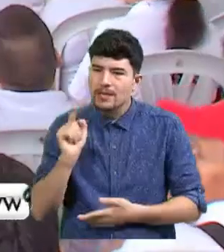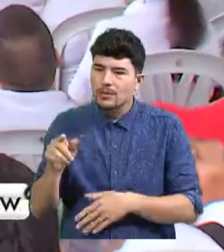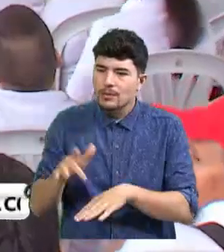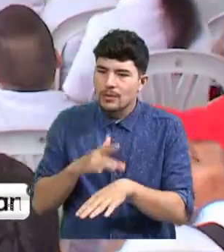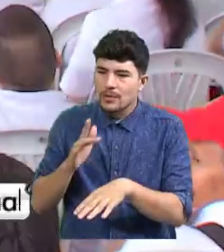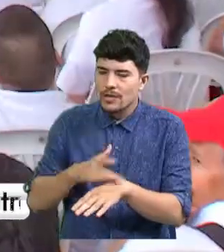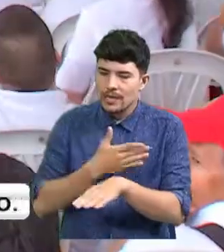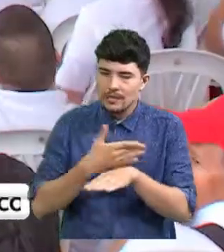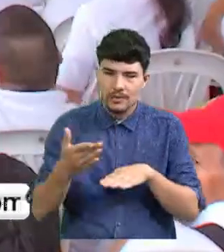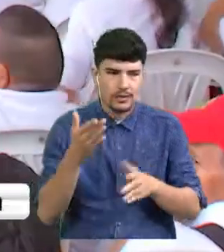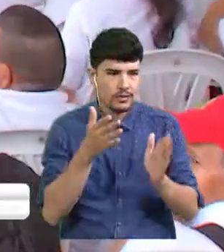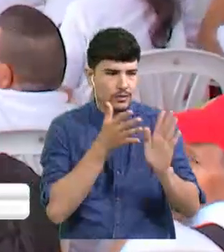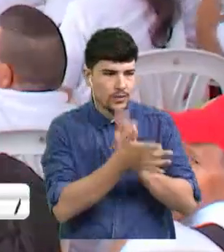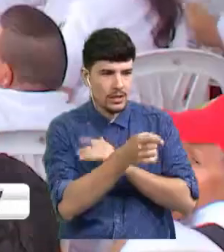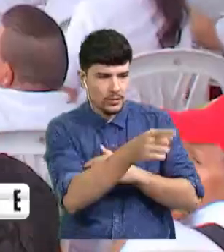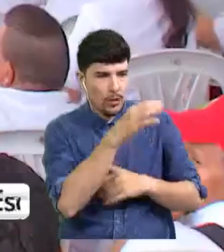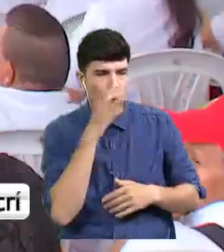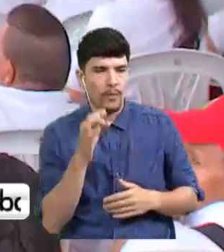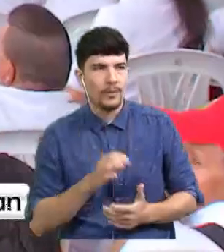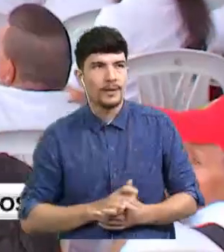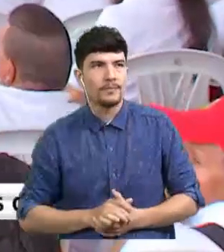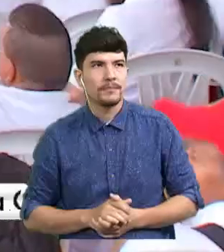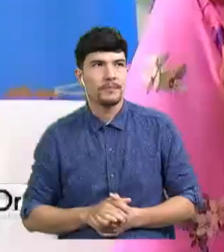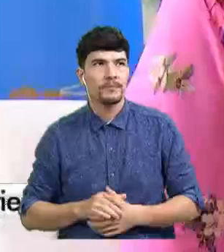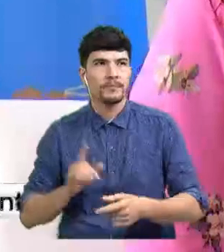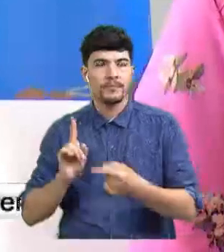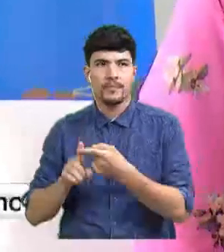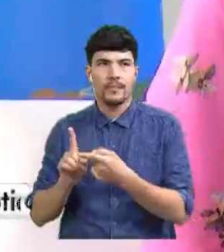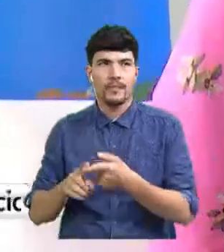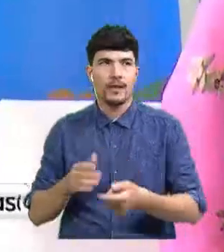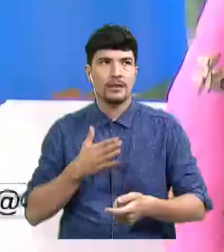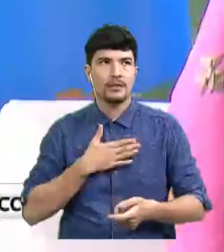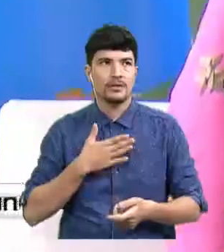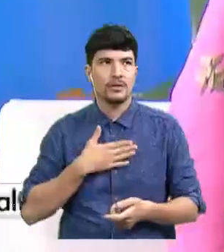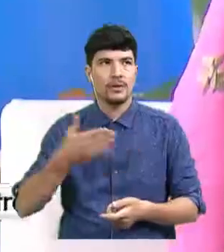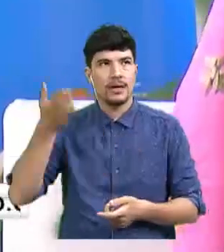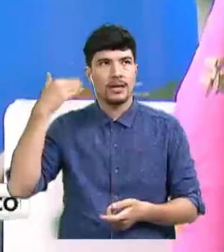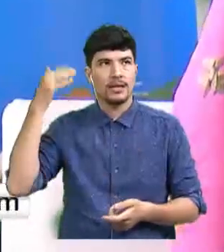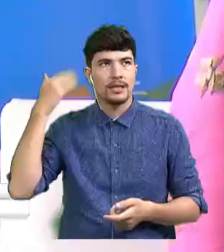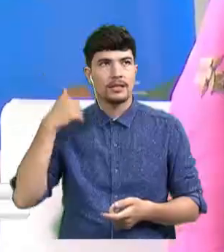y luego nos cuenta Eduardo en el proceso. Pues yo antes